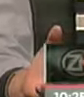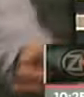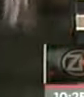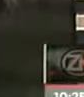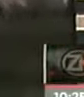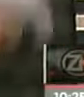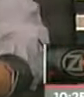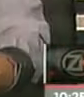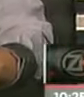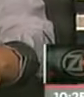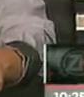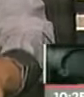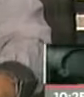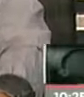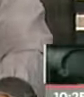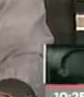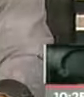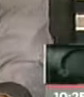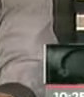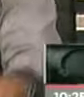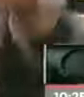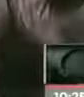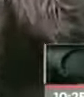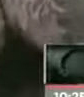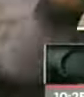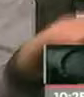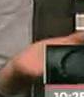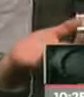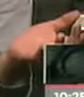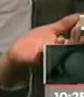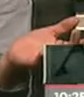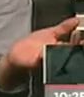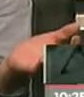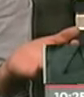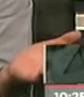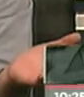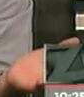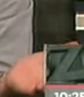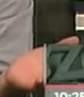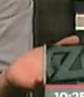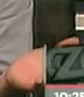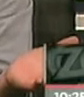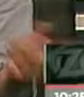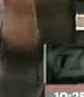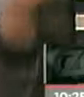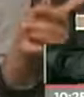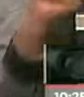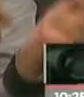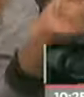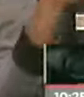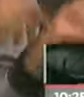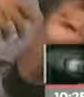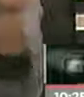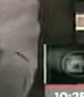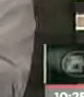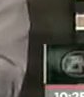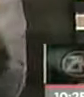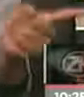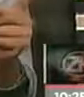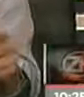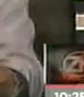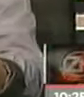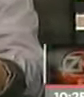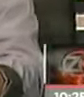filtrar información para que la gente tenga bastante conocimiento de las violaciones de derechos humanos de Estados Unidos. Esas mismas personas que